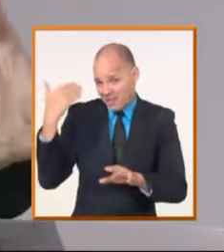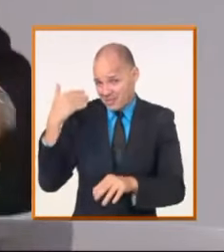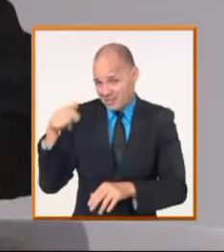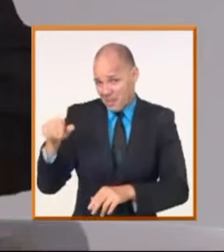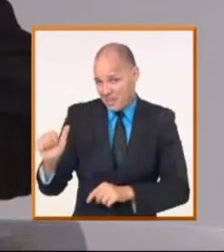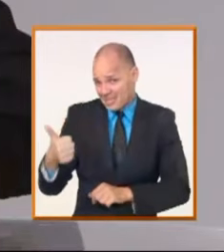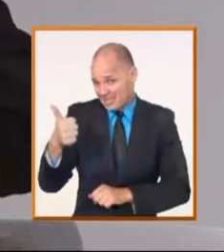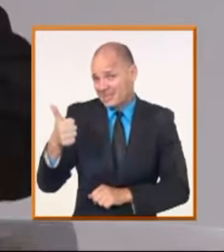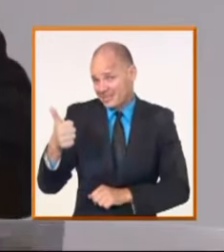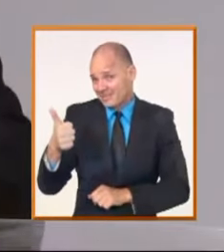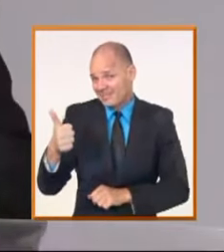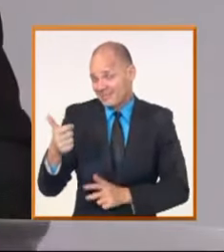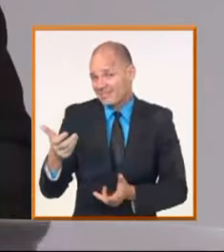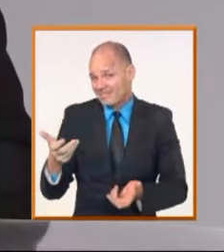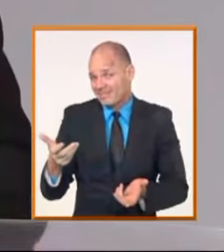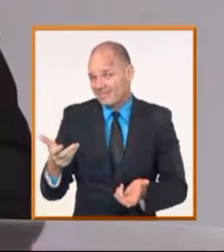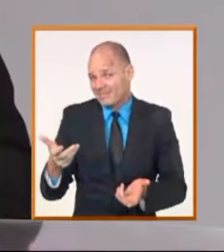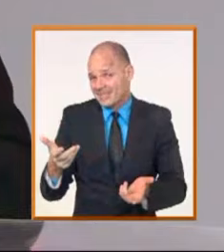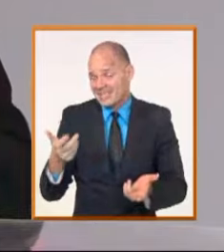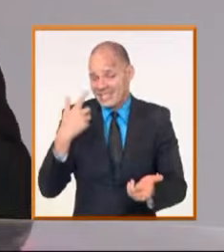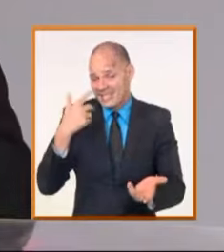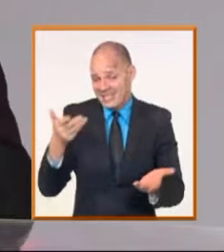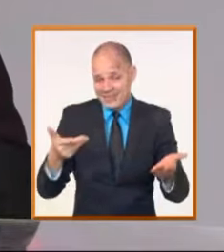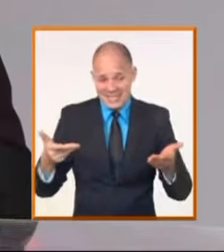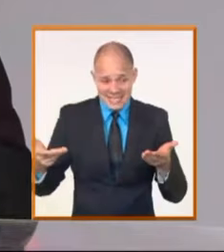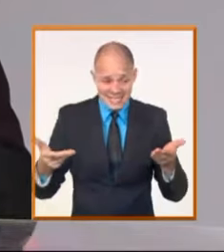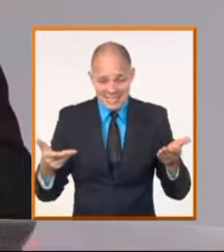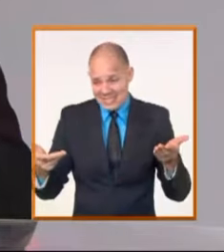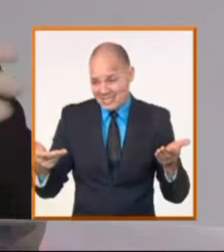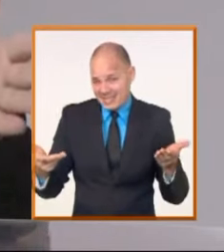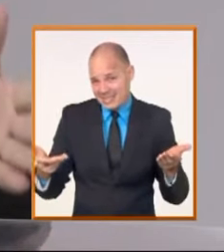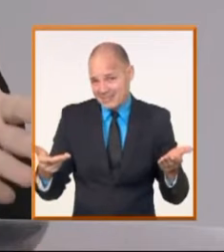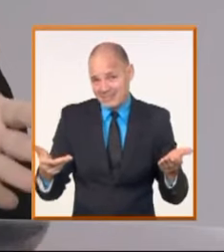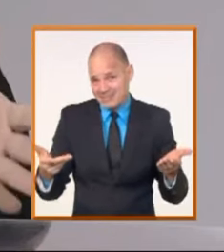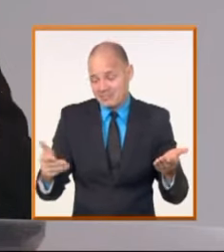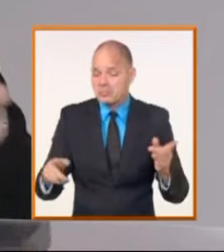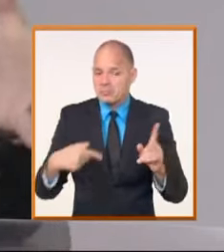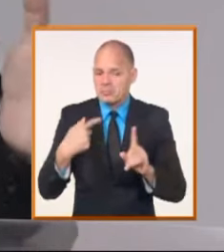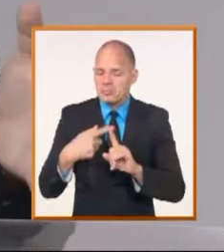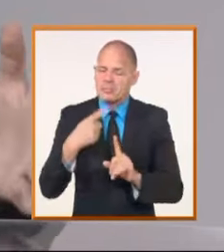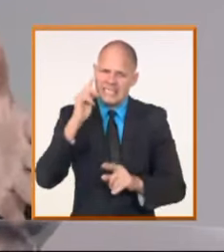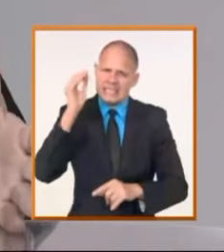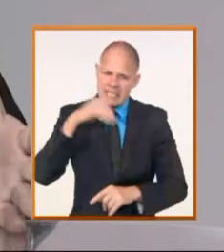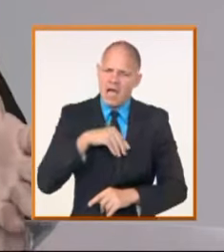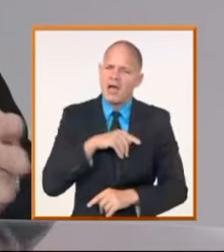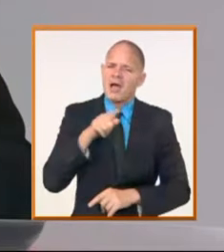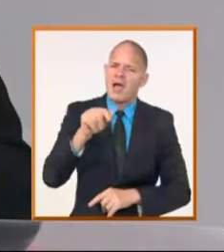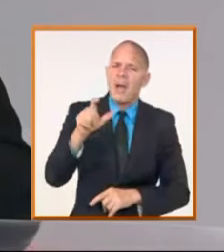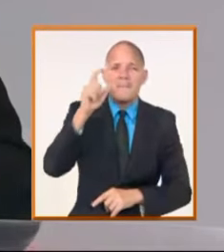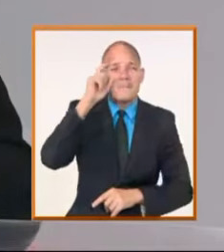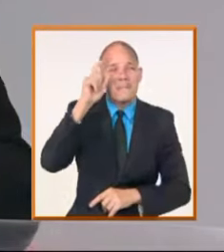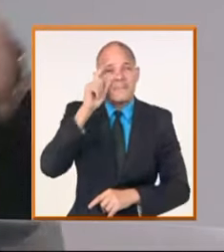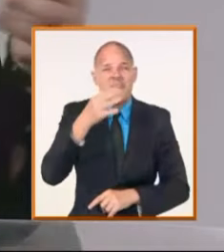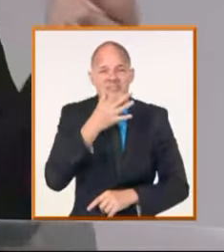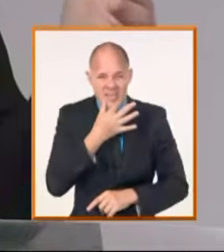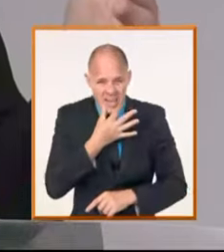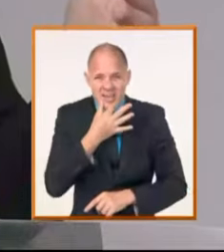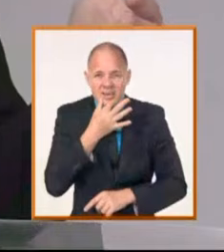lo que estaba antes para alguna gente. El tema de la edad es importante. Biden es el presidente más viejo, de más edad en la historia de los Estados